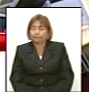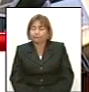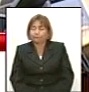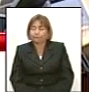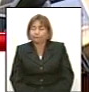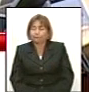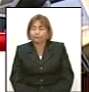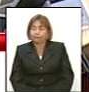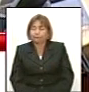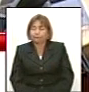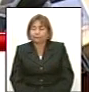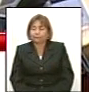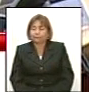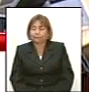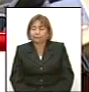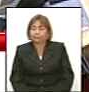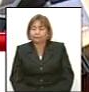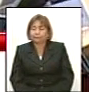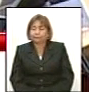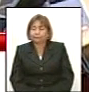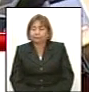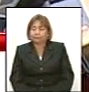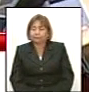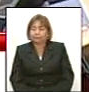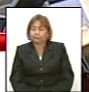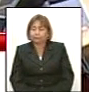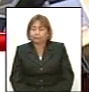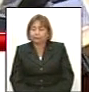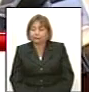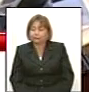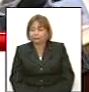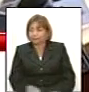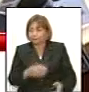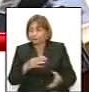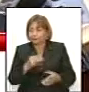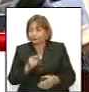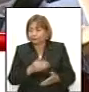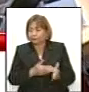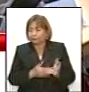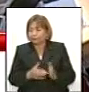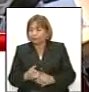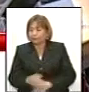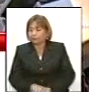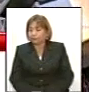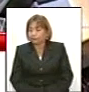¿Le puede permitir una interrupción? Por supuesto. Por favor, breve, porque ya viene otra comisión. ¿El decreto supremo es el